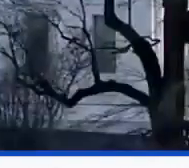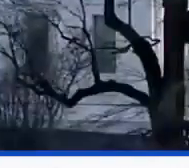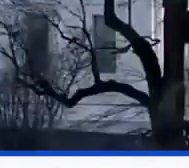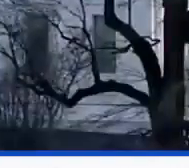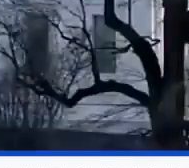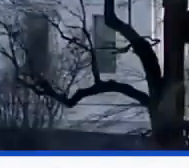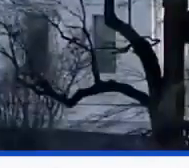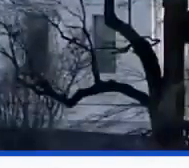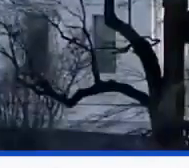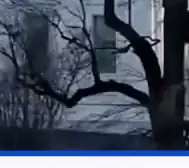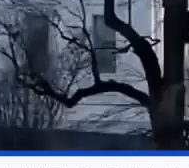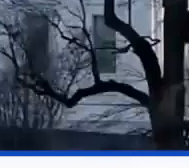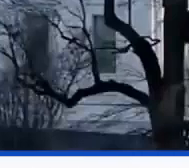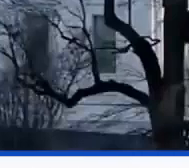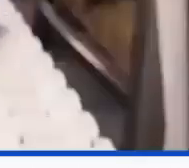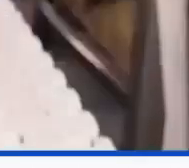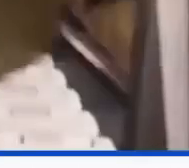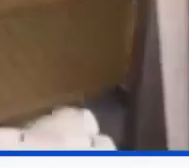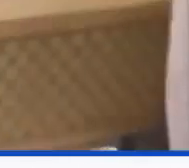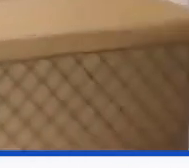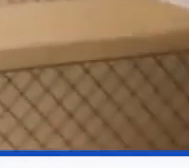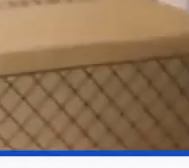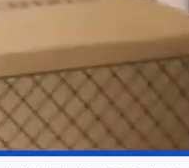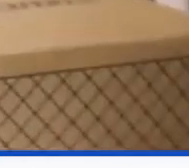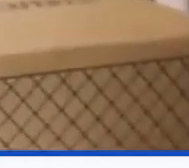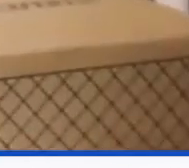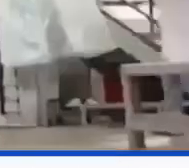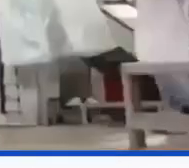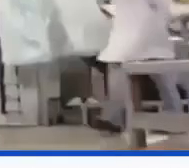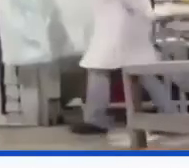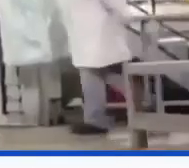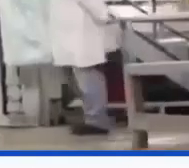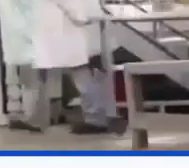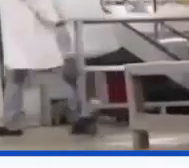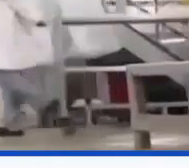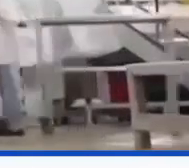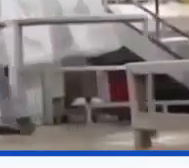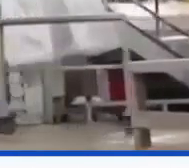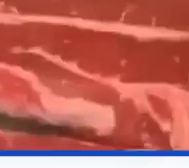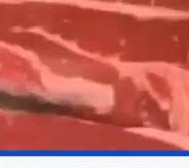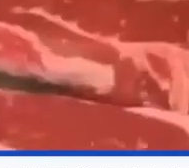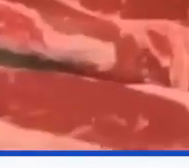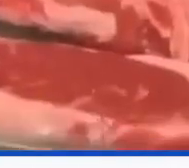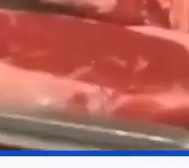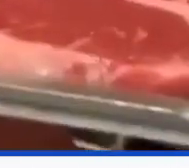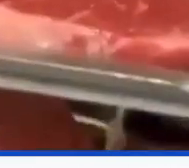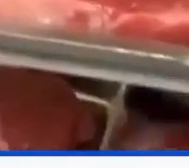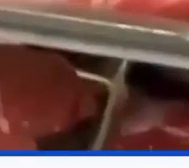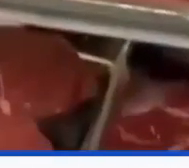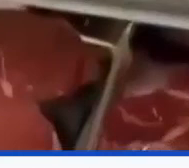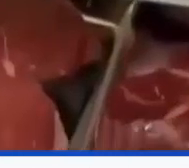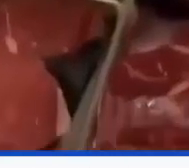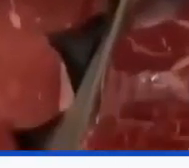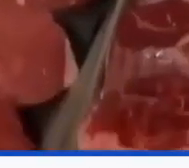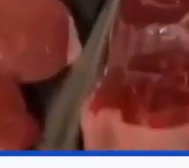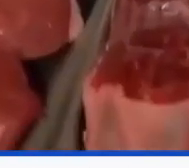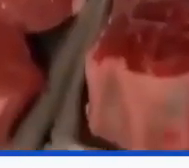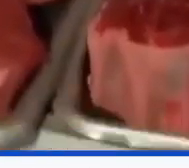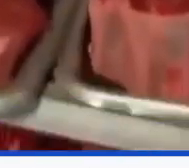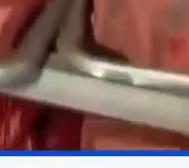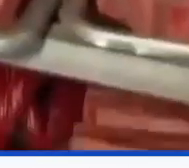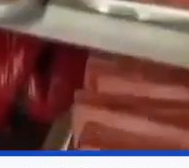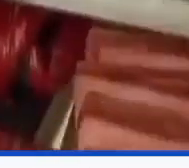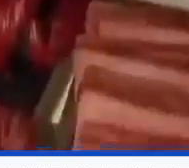desembolsará $1,000 millones para impulsar la competencia en la industria de la carne y reducir los costos de este alimento